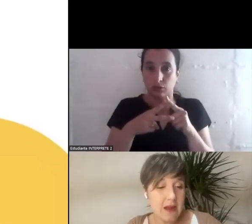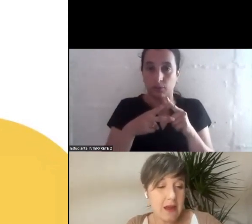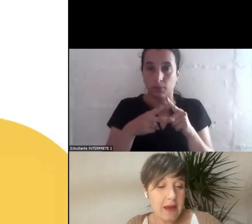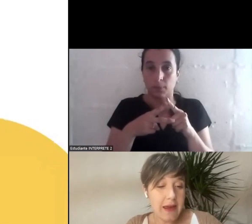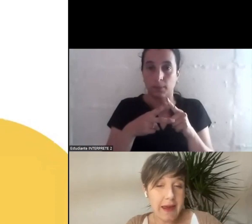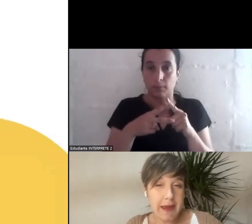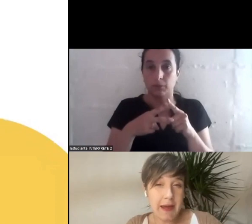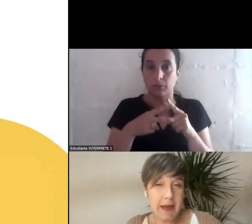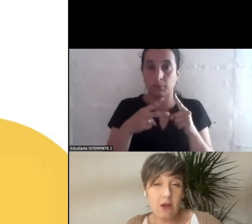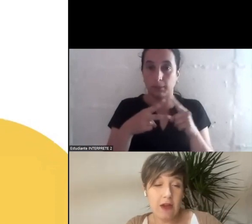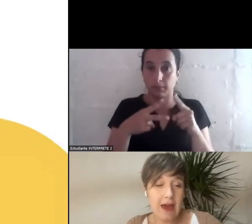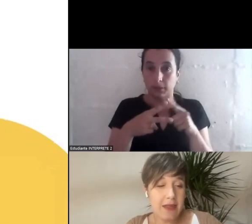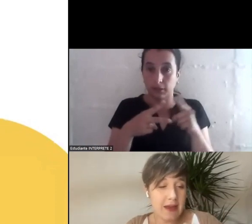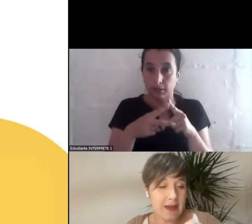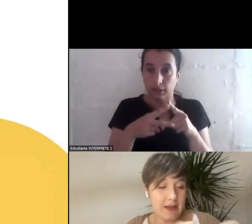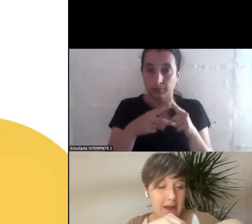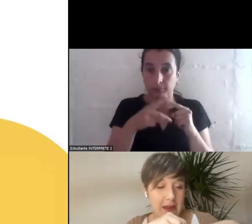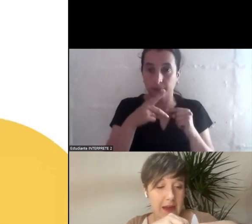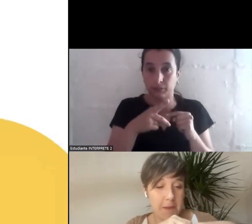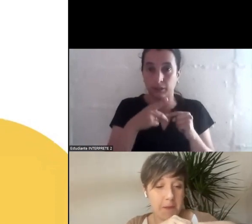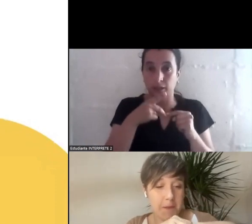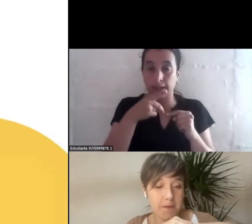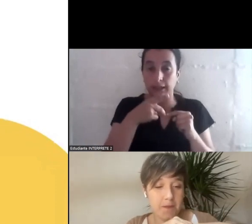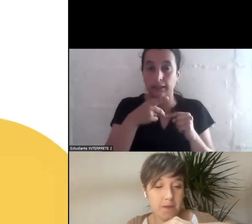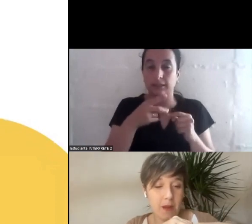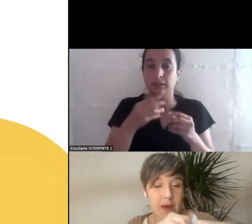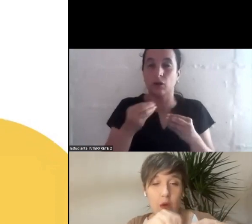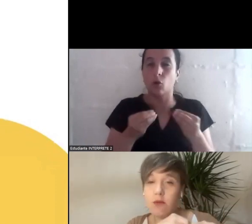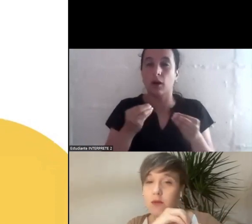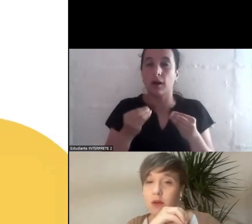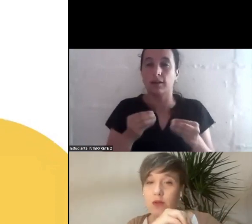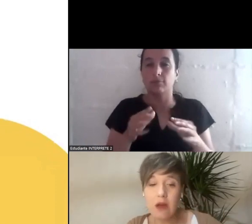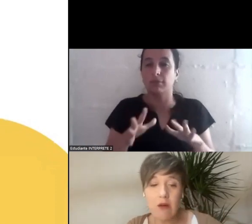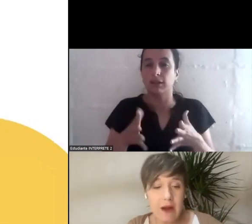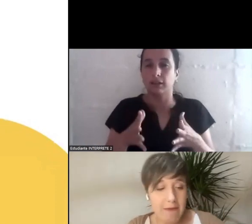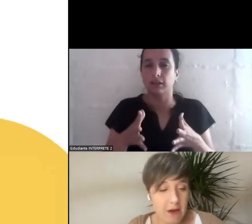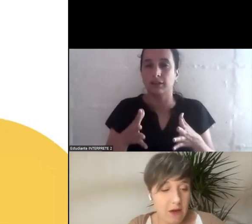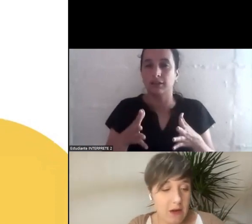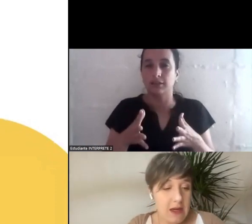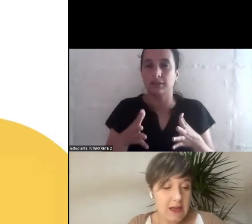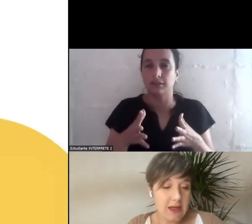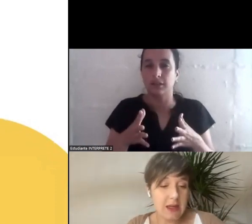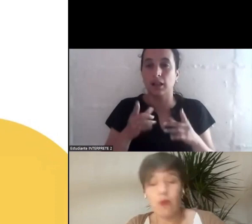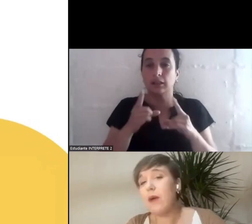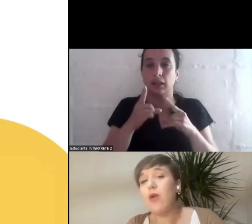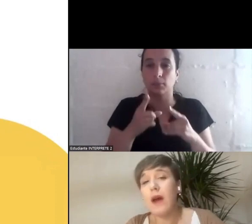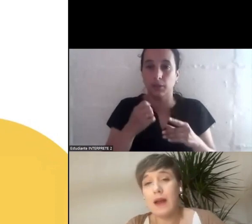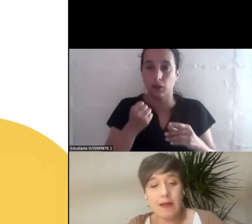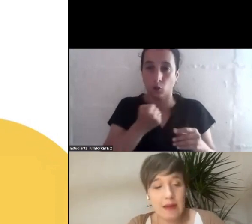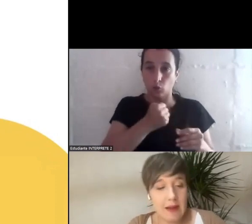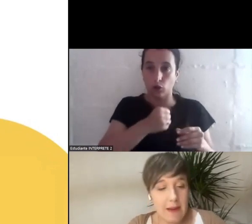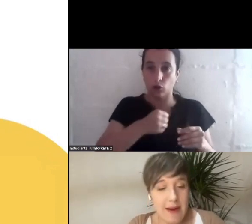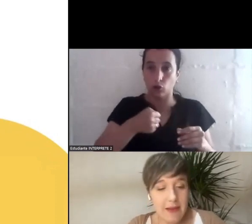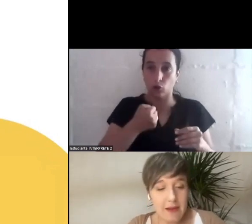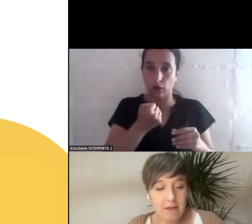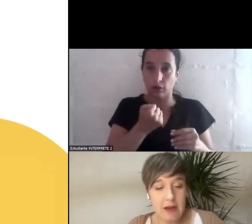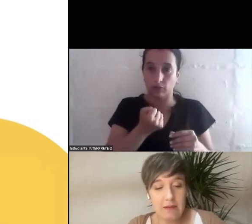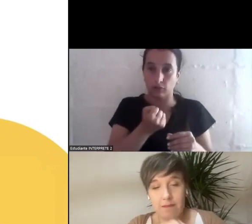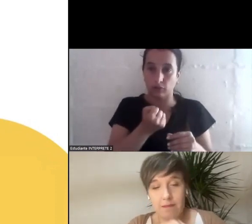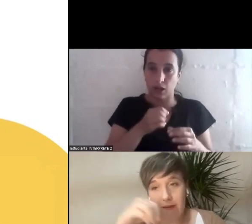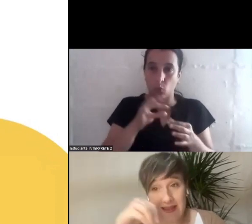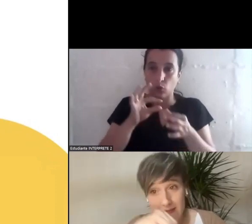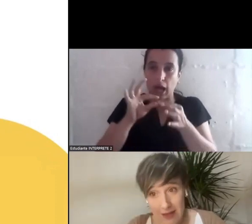cordocentesis lo que hace es, bajo un control ecográfico, se inserta una aguja en el vientre de la